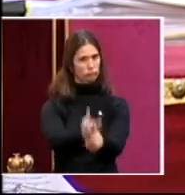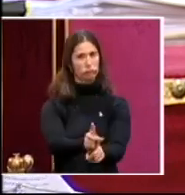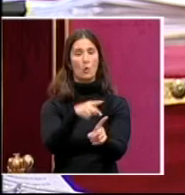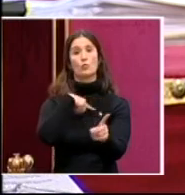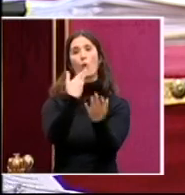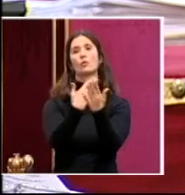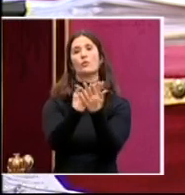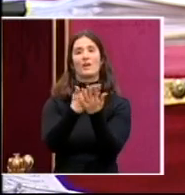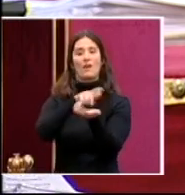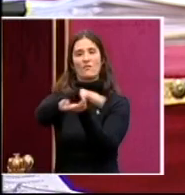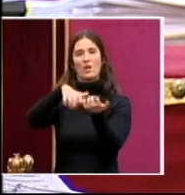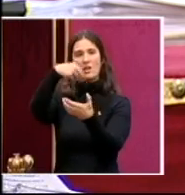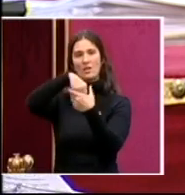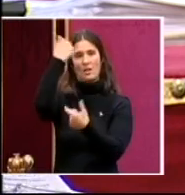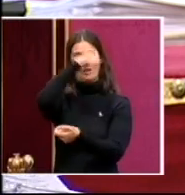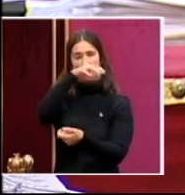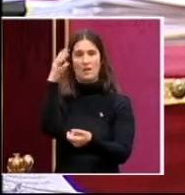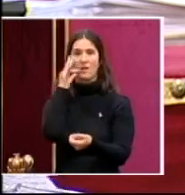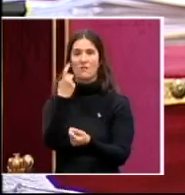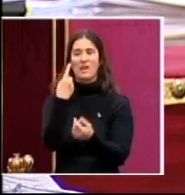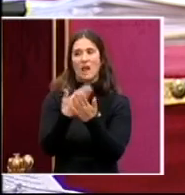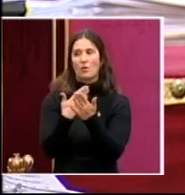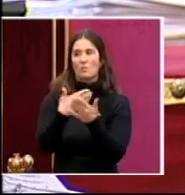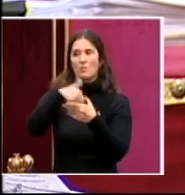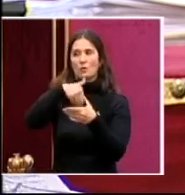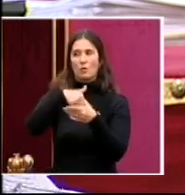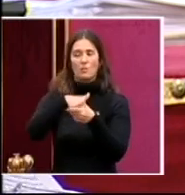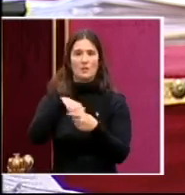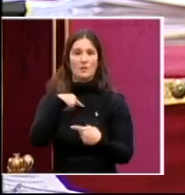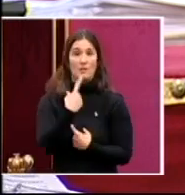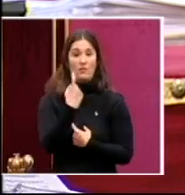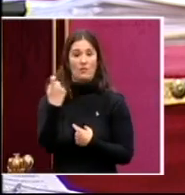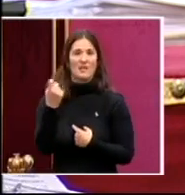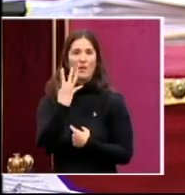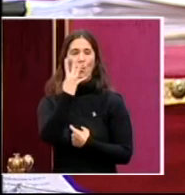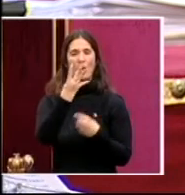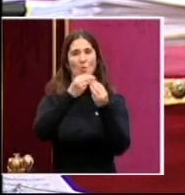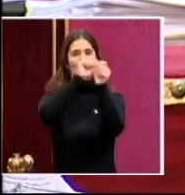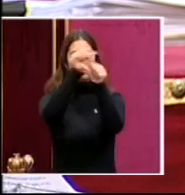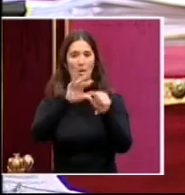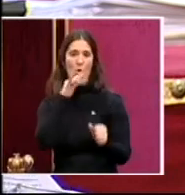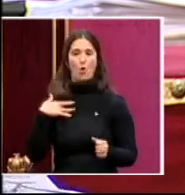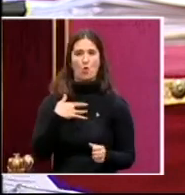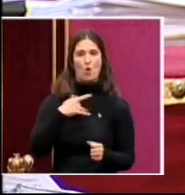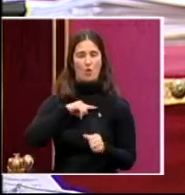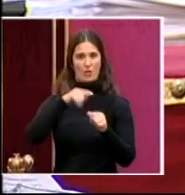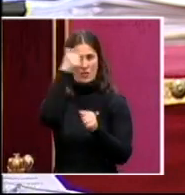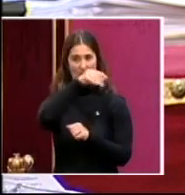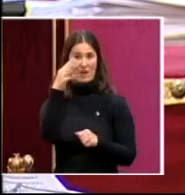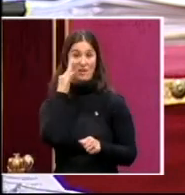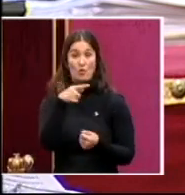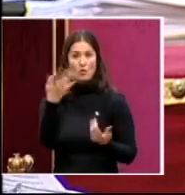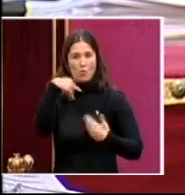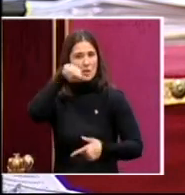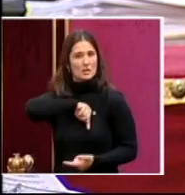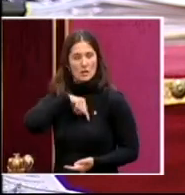la violencia de género, a quienes defienden argumentos machistas, a quienes hacen chistes a costa de los estereotipos o roles de género, a quienes no